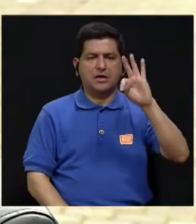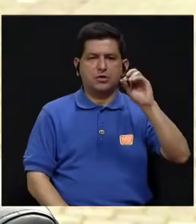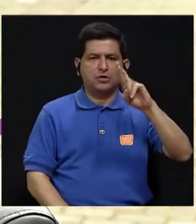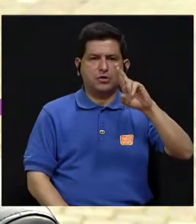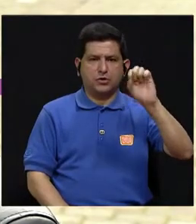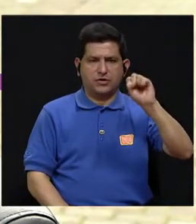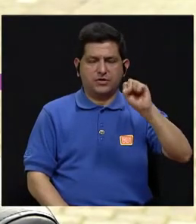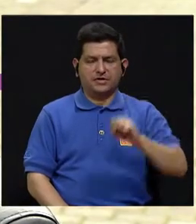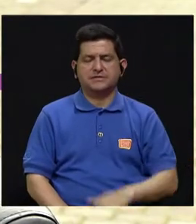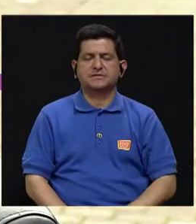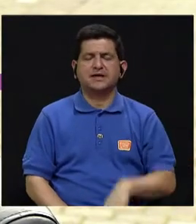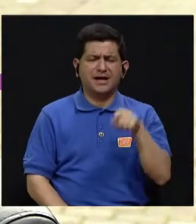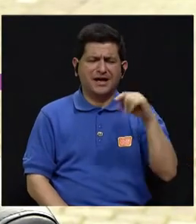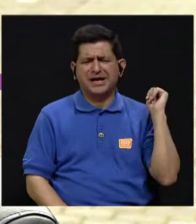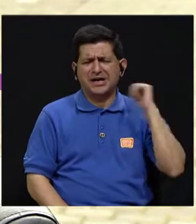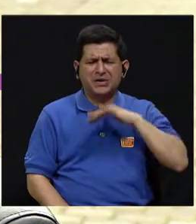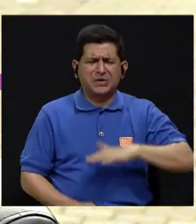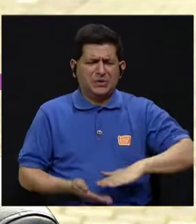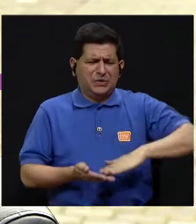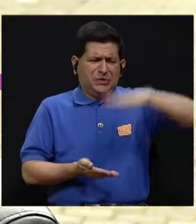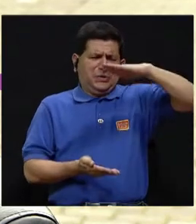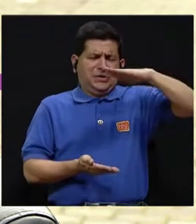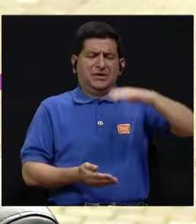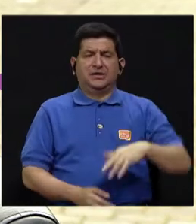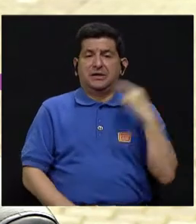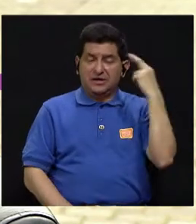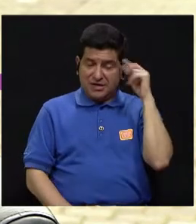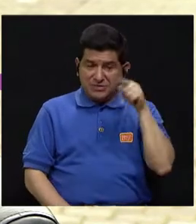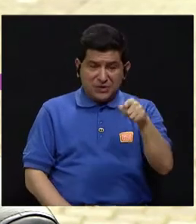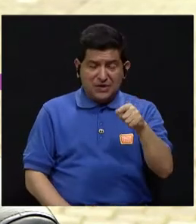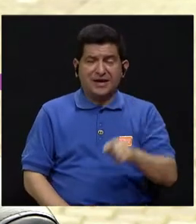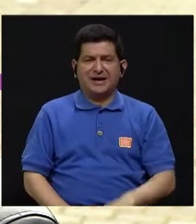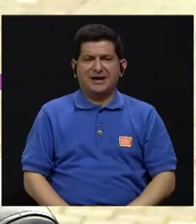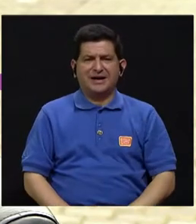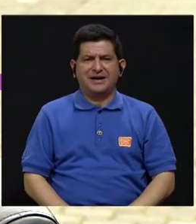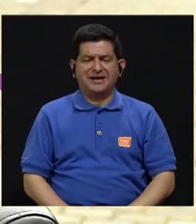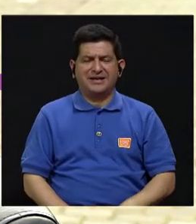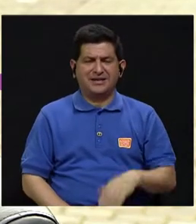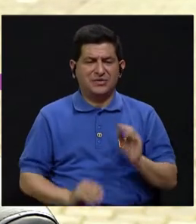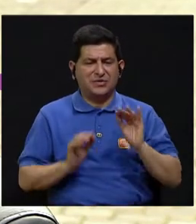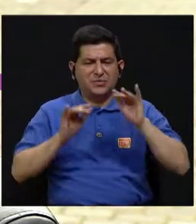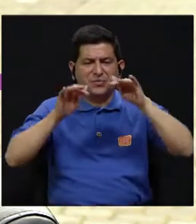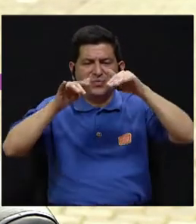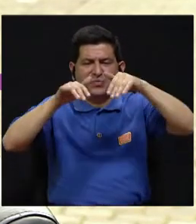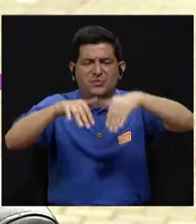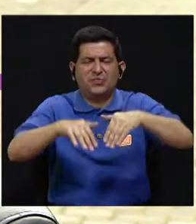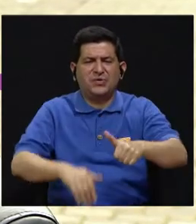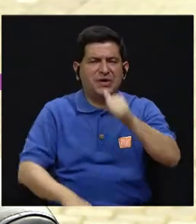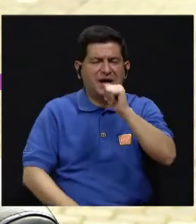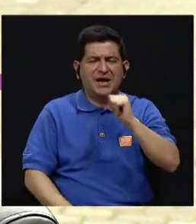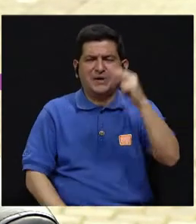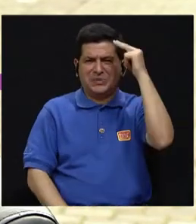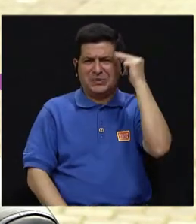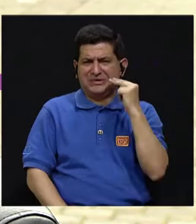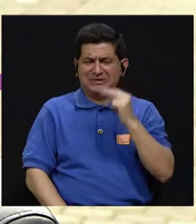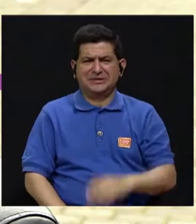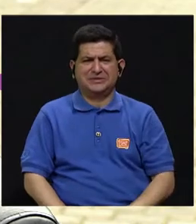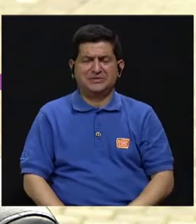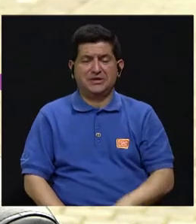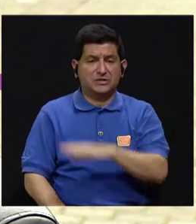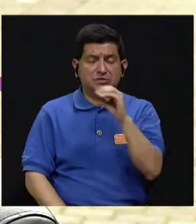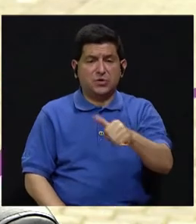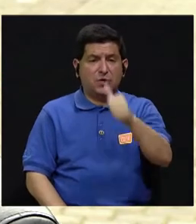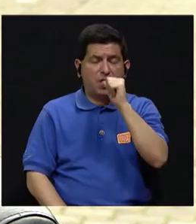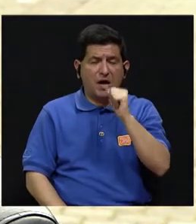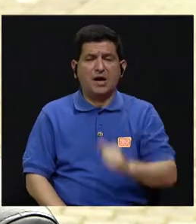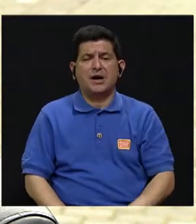un nivel de contaminación muy alto, porque básicamente ahí es donde van a concurrir todas estas aguas negras y aguas